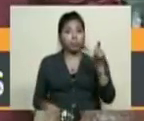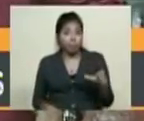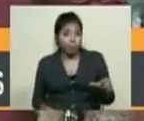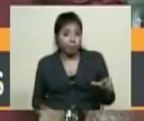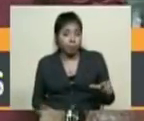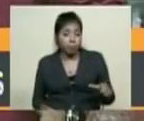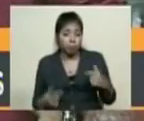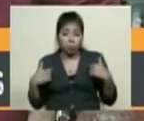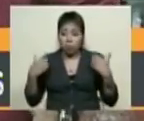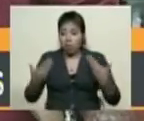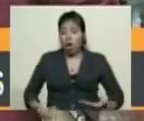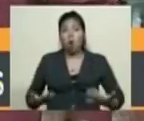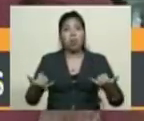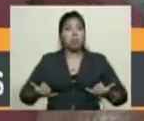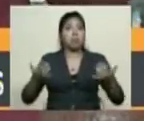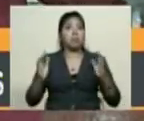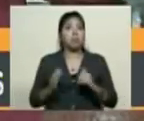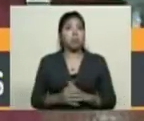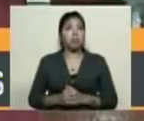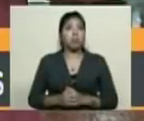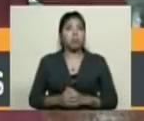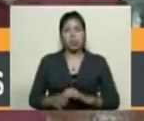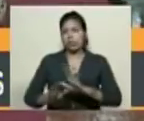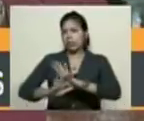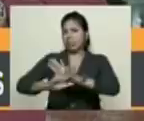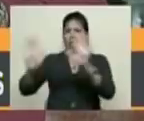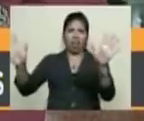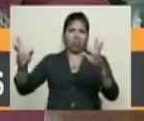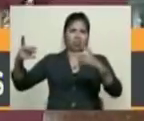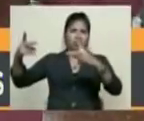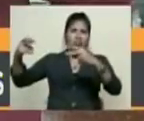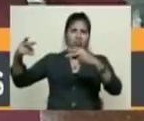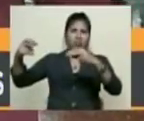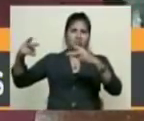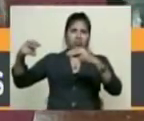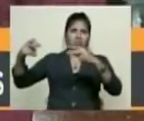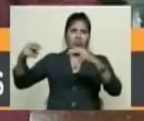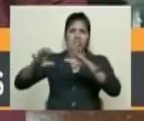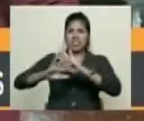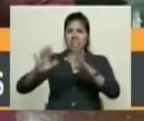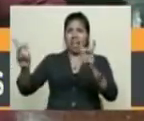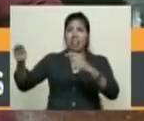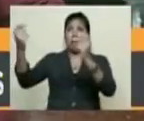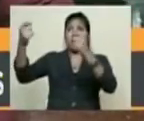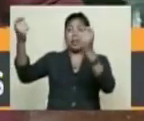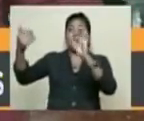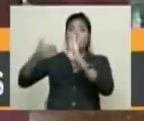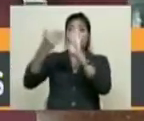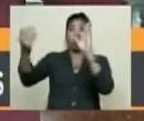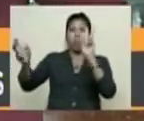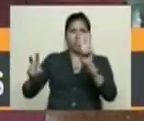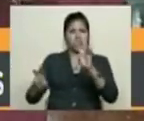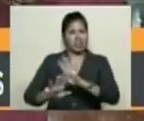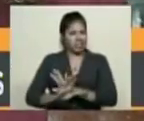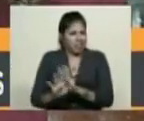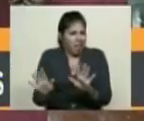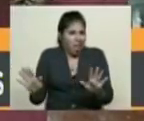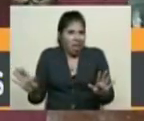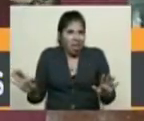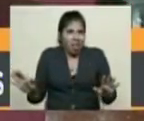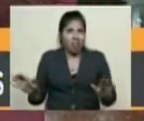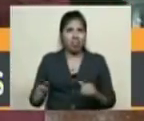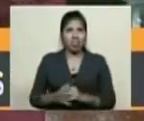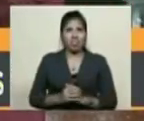mira. Yo digo, cese la intriga, cese la campaña antivenezolana, cese el